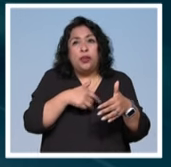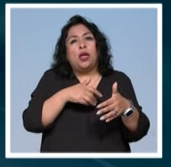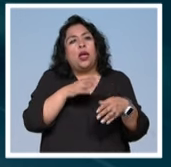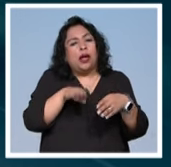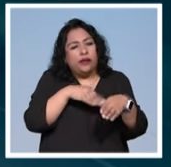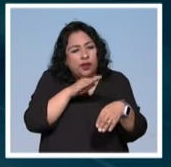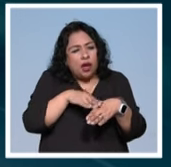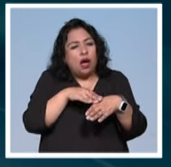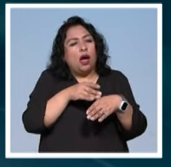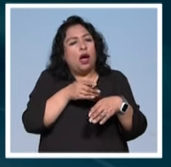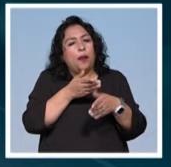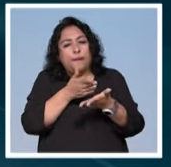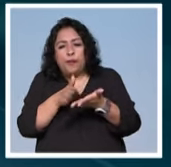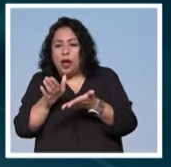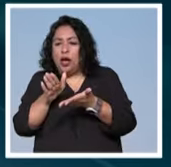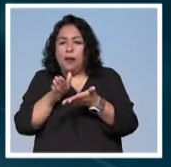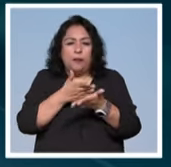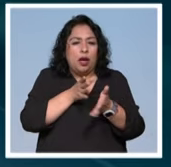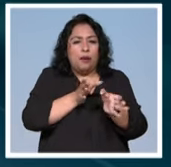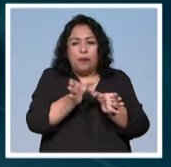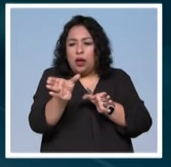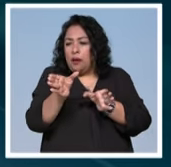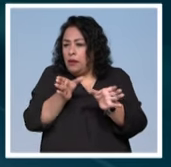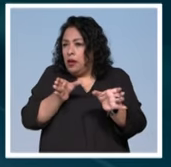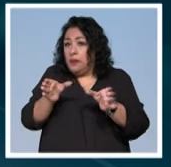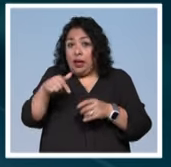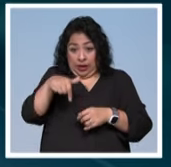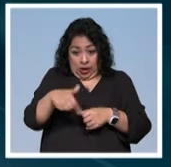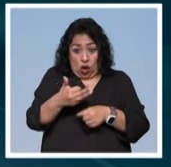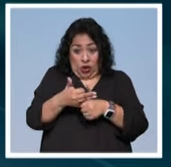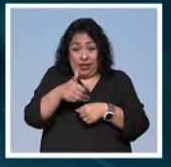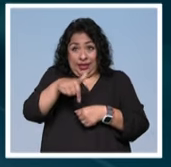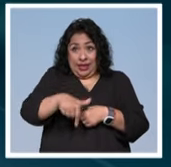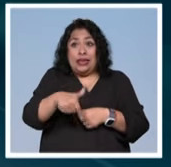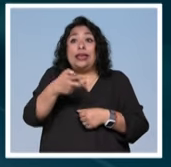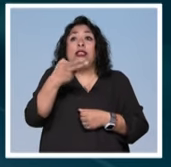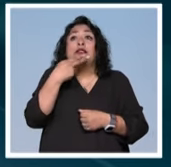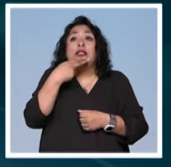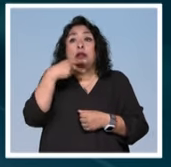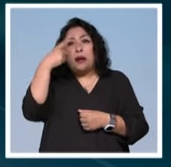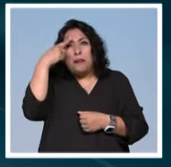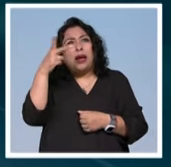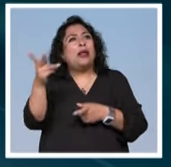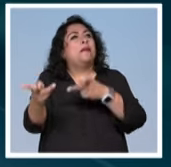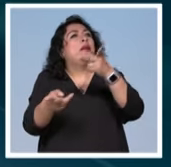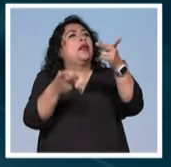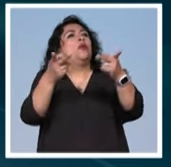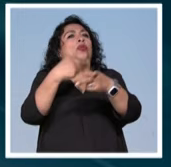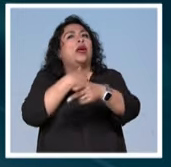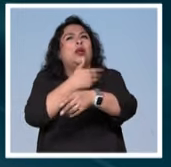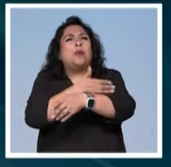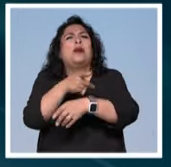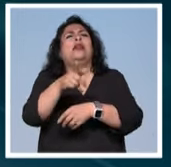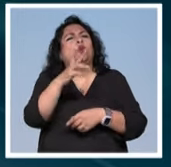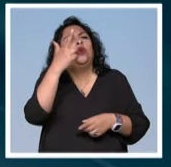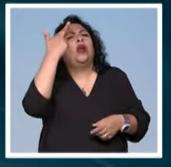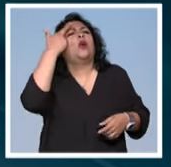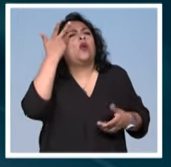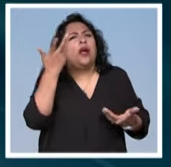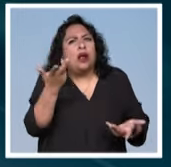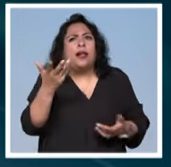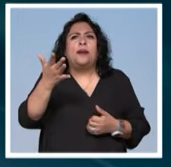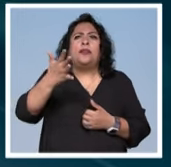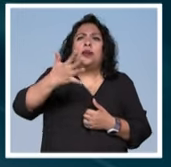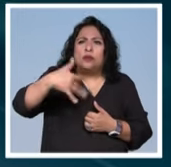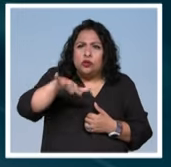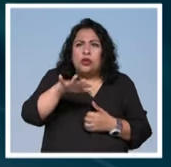calificando catalogando Y eso es lo que estamos haciendo aquí que sirva también Para irle preguntando a los compañeros que recuerdan ir a